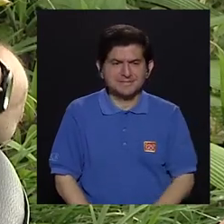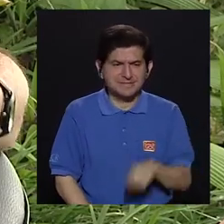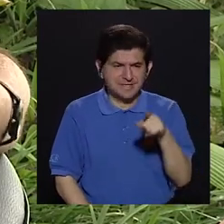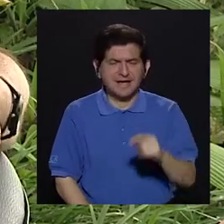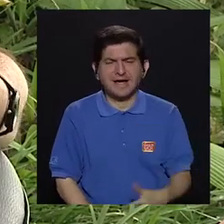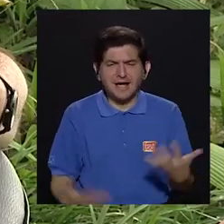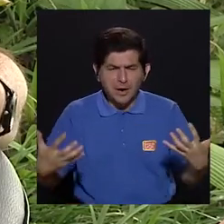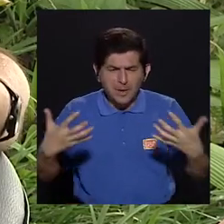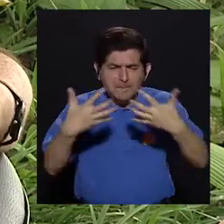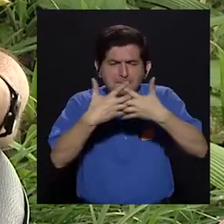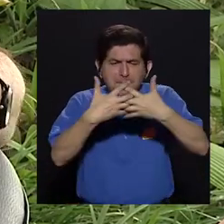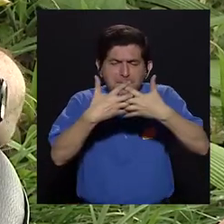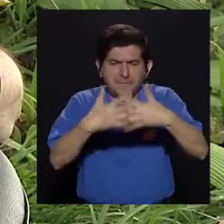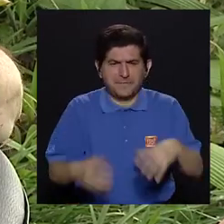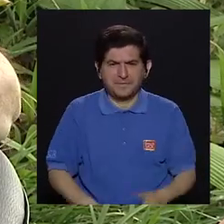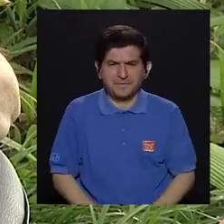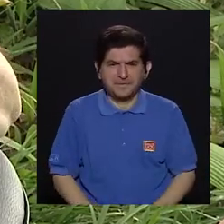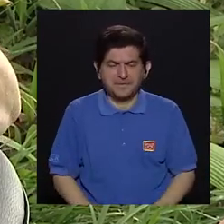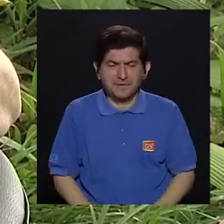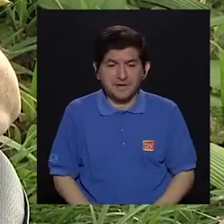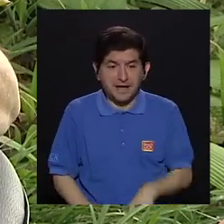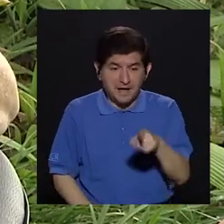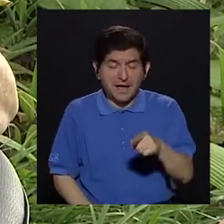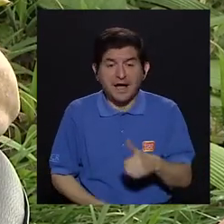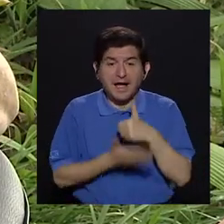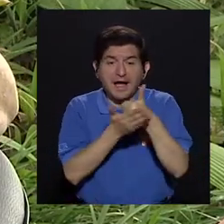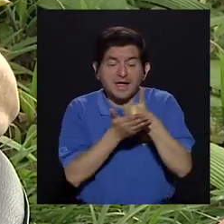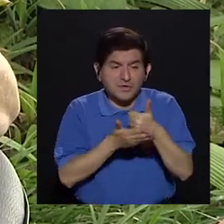hace una sinergia, impulsa, ¿verdad?, a la